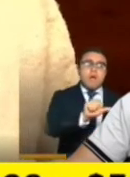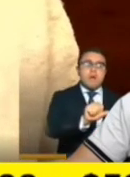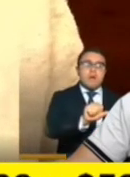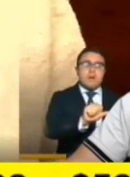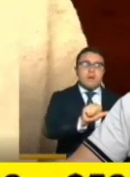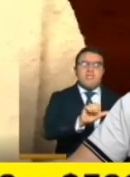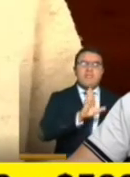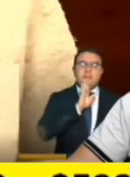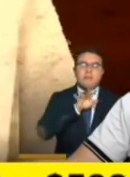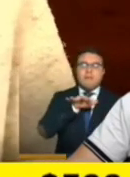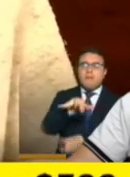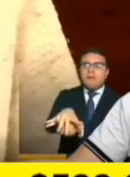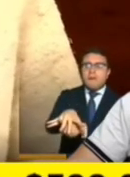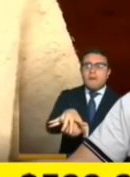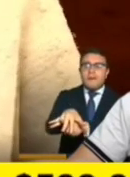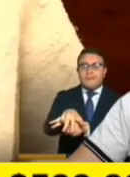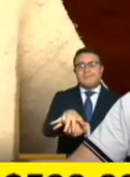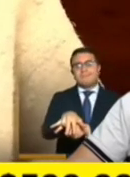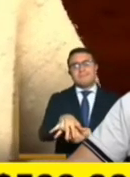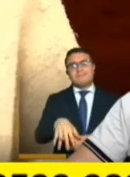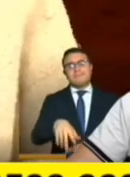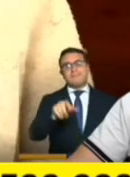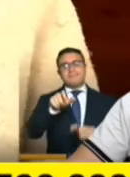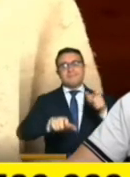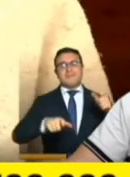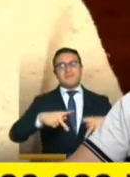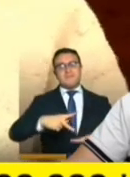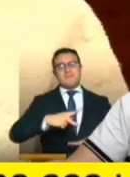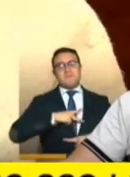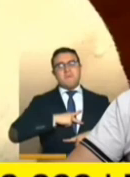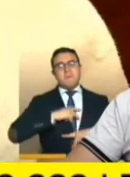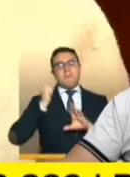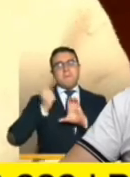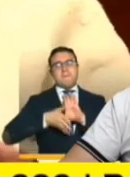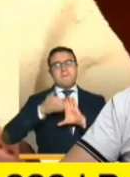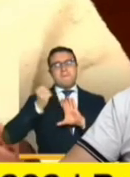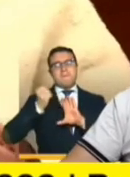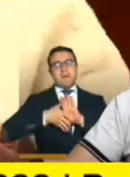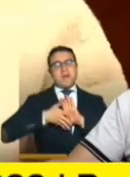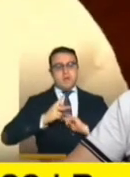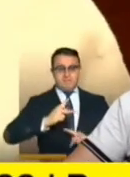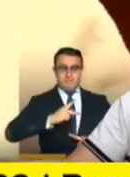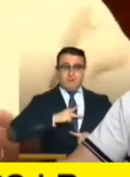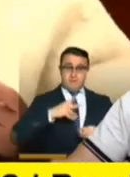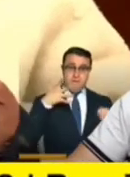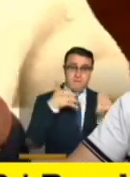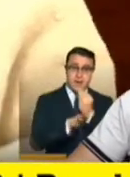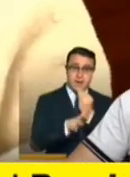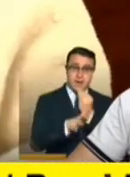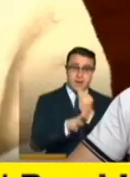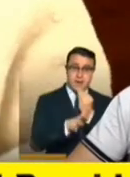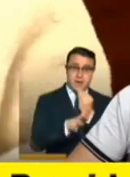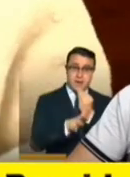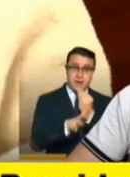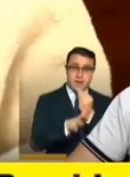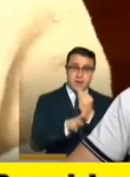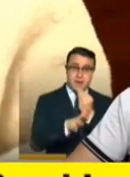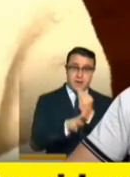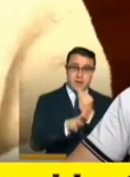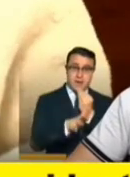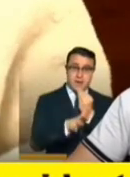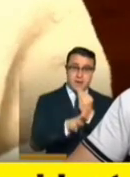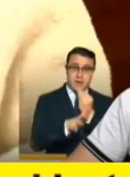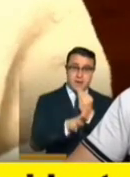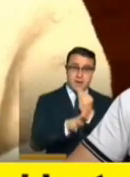Al banquero. Y el banquero es dueño del periódico, del noticiero, de la televisión.